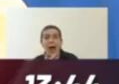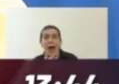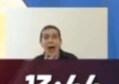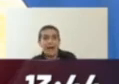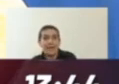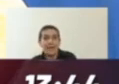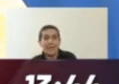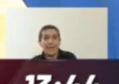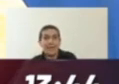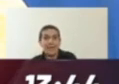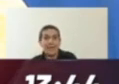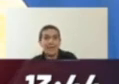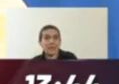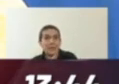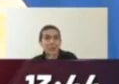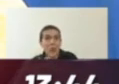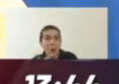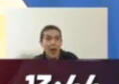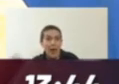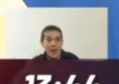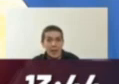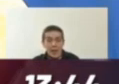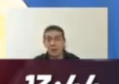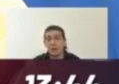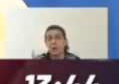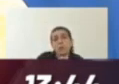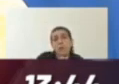por lo tanto, más allá de lo que muchos piensan,